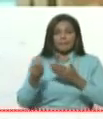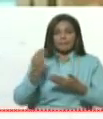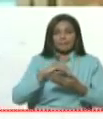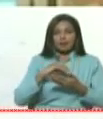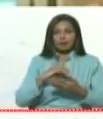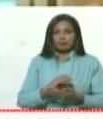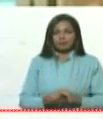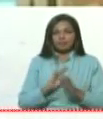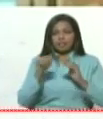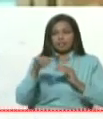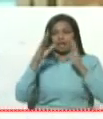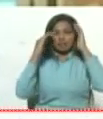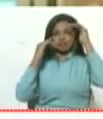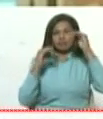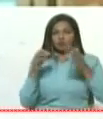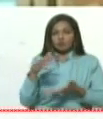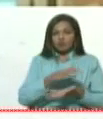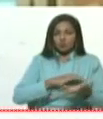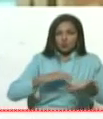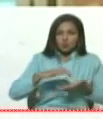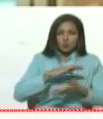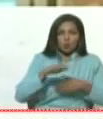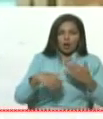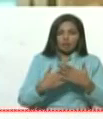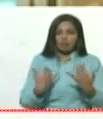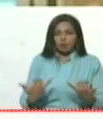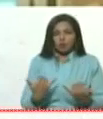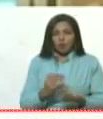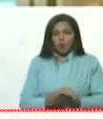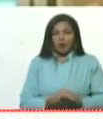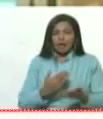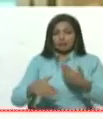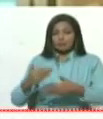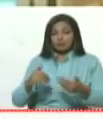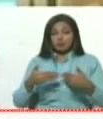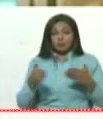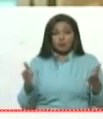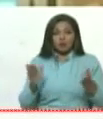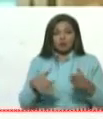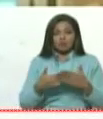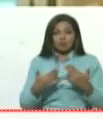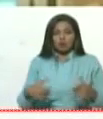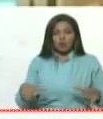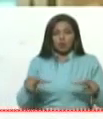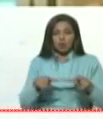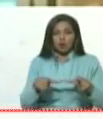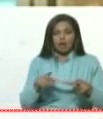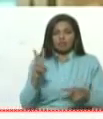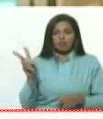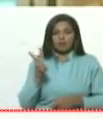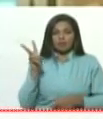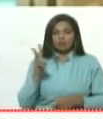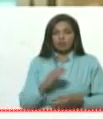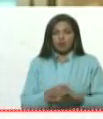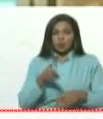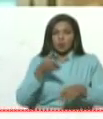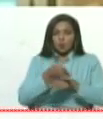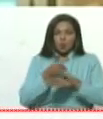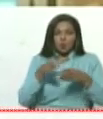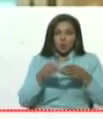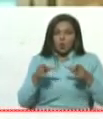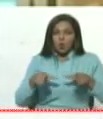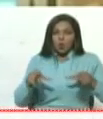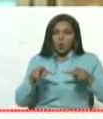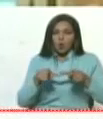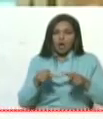de la atención de los problemas principales de servicios públicos que tienen las ciudades de Venezuela. Ir abarcando todas las